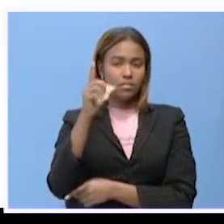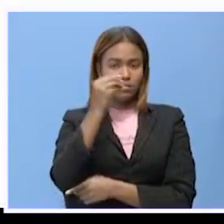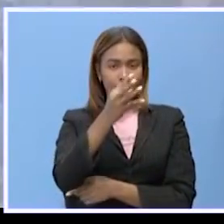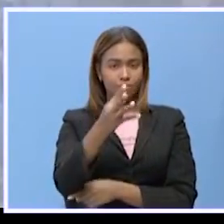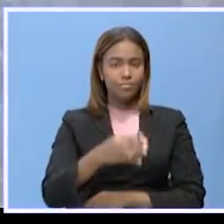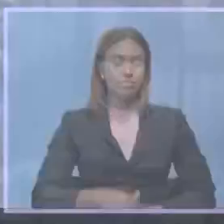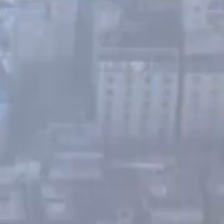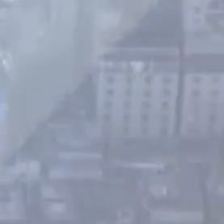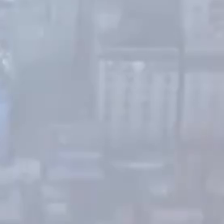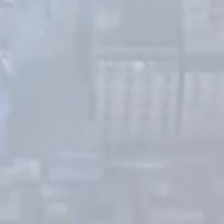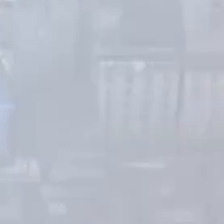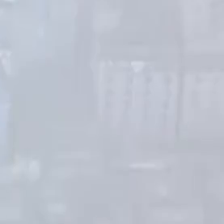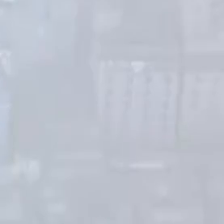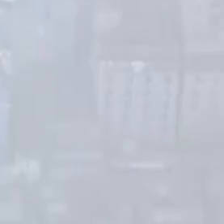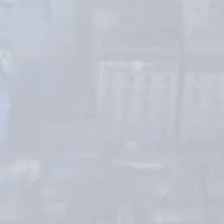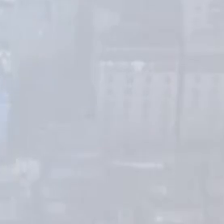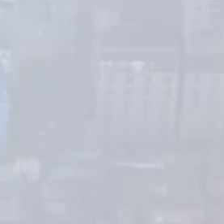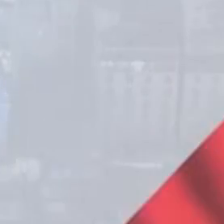Suriel.